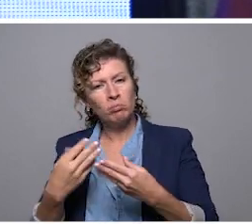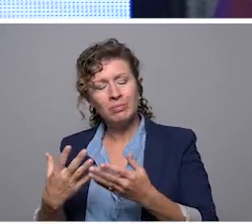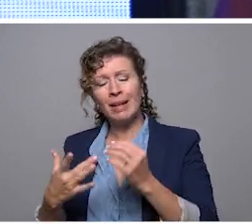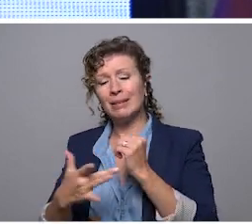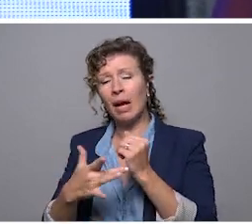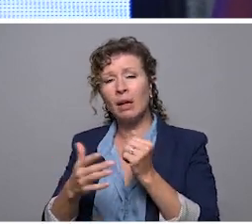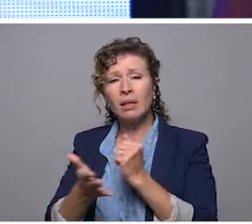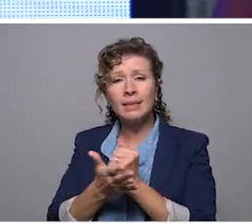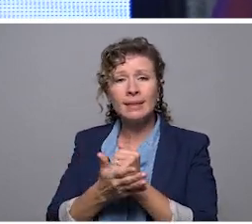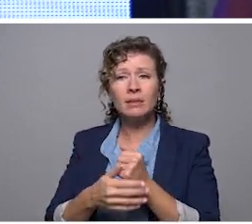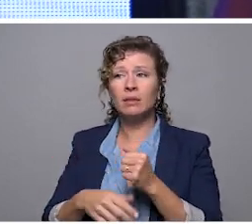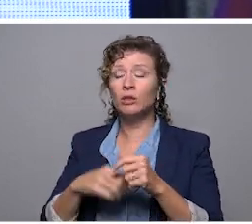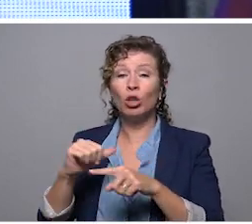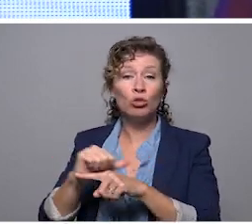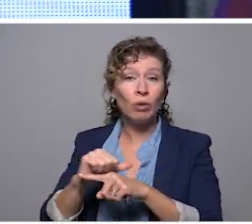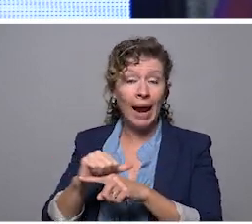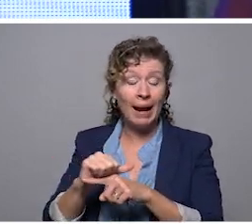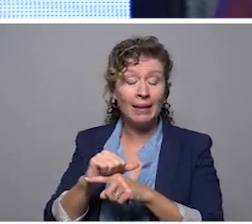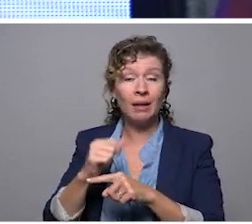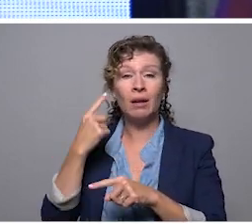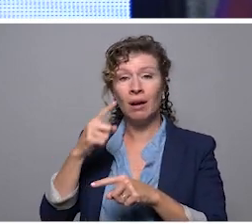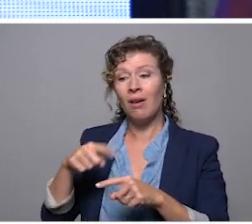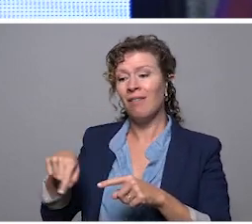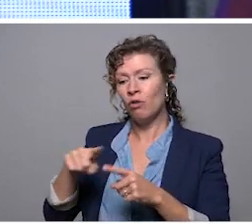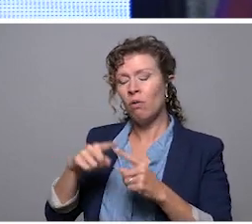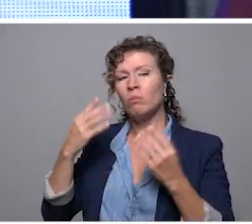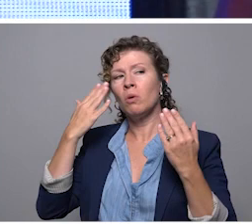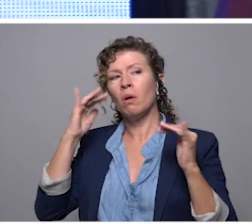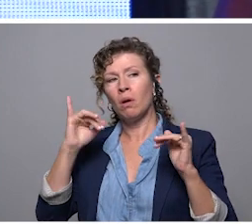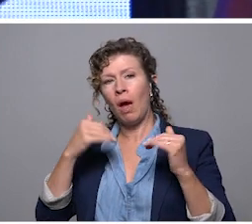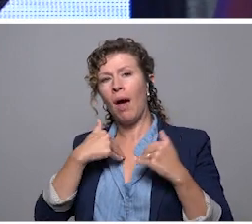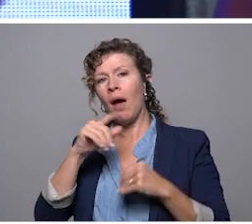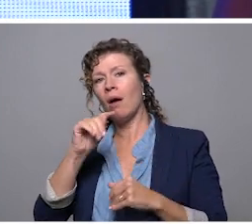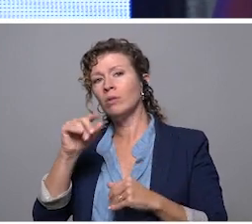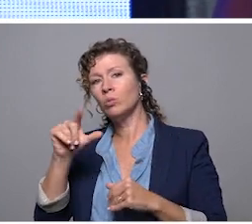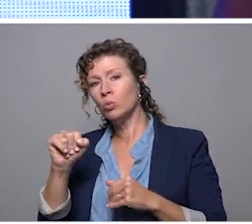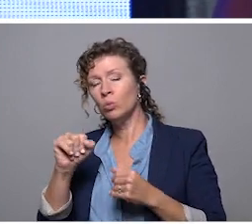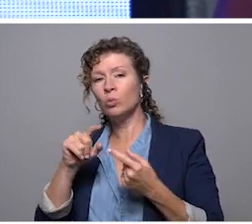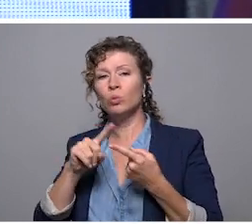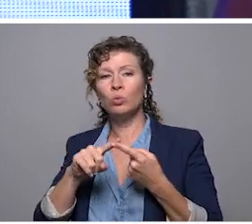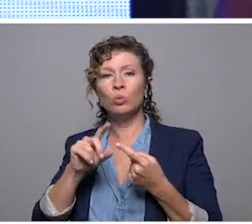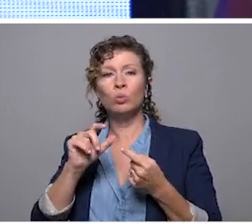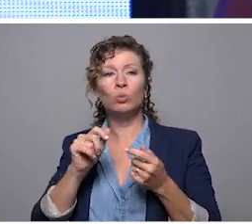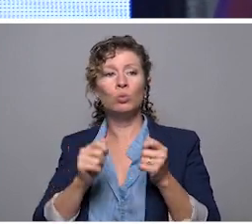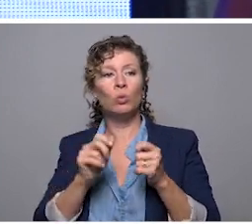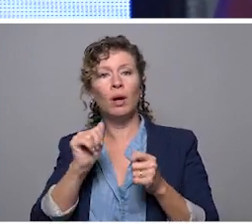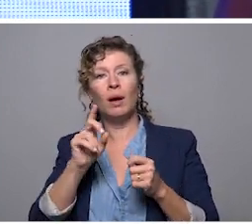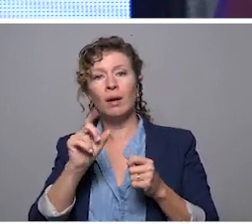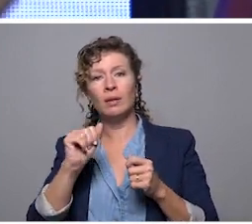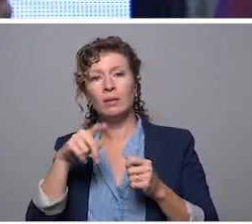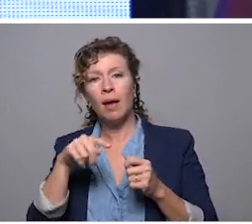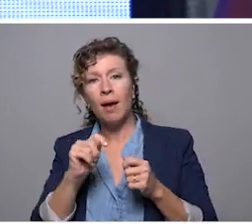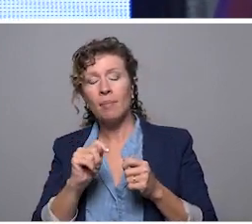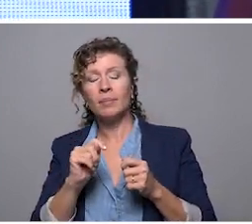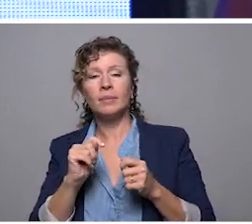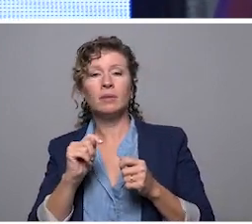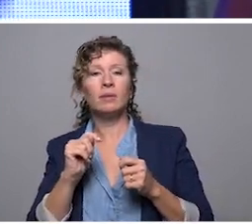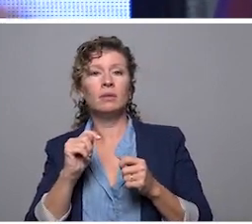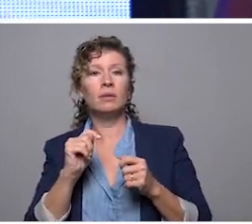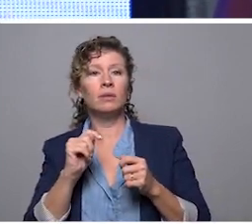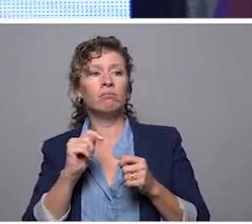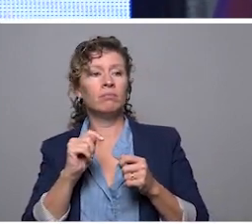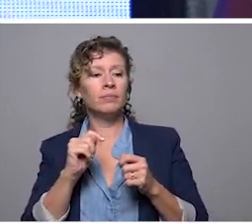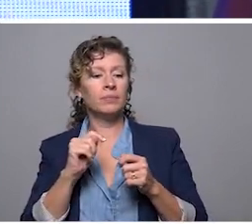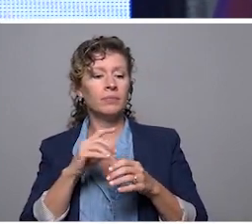para que ellos tengan herramientas para que que adapten en sus cultivos ya y puedan ser más